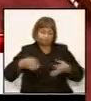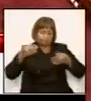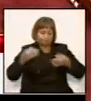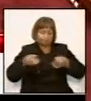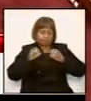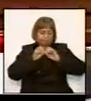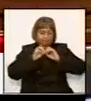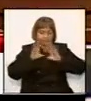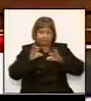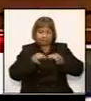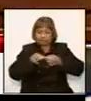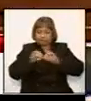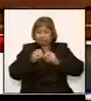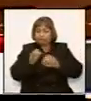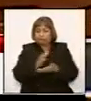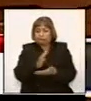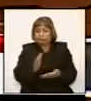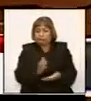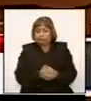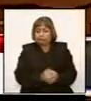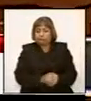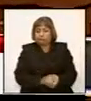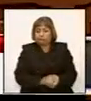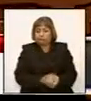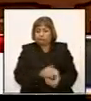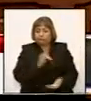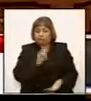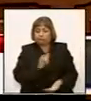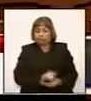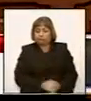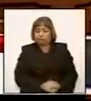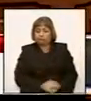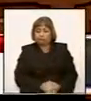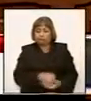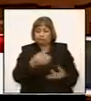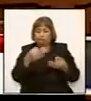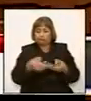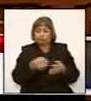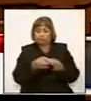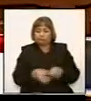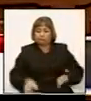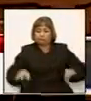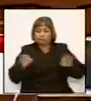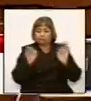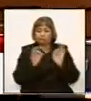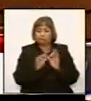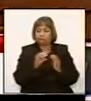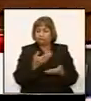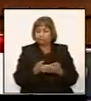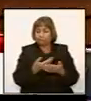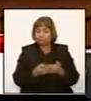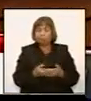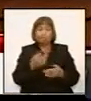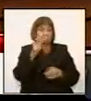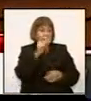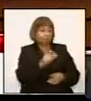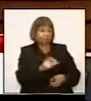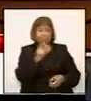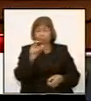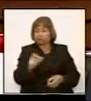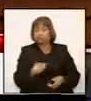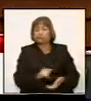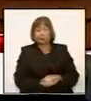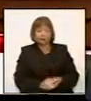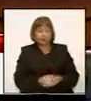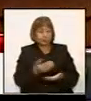totalmente clara esta situación y es sumamente importante, presidente, para aquella persona